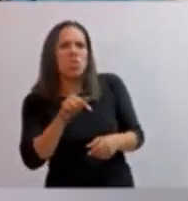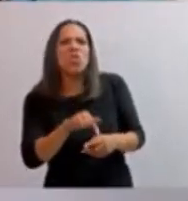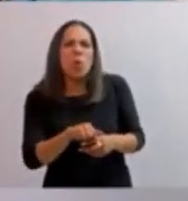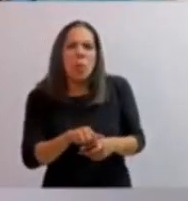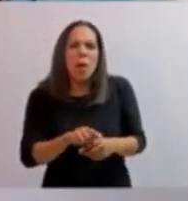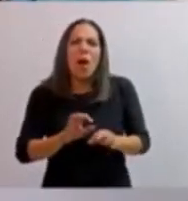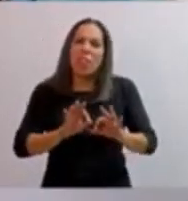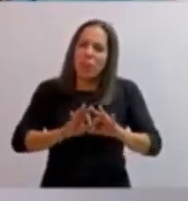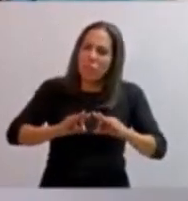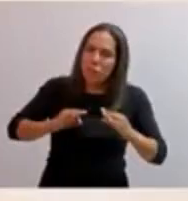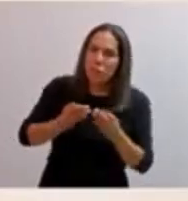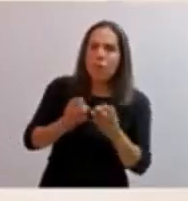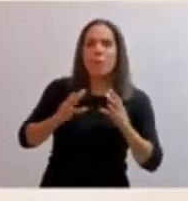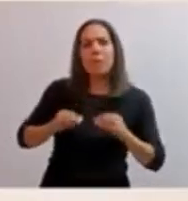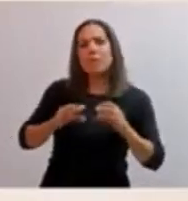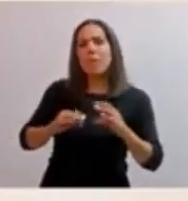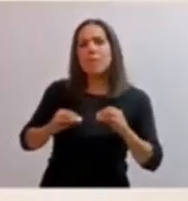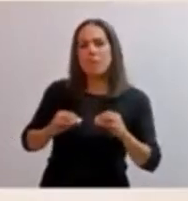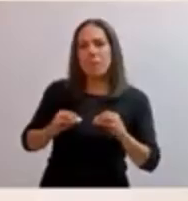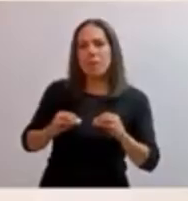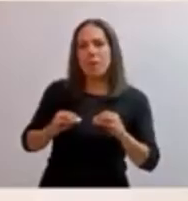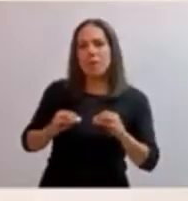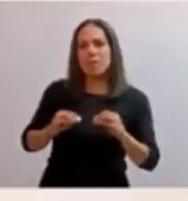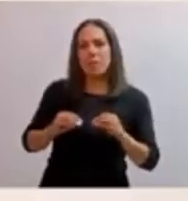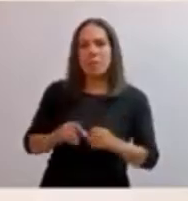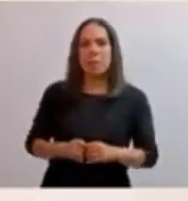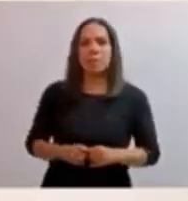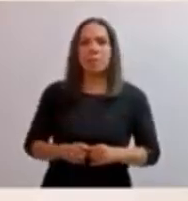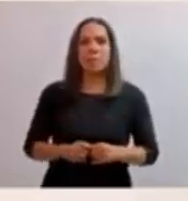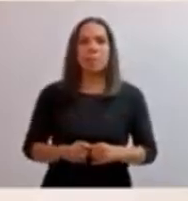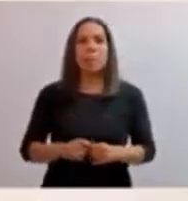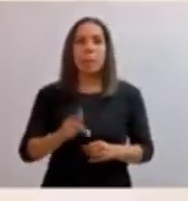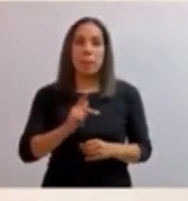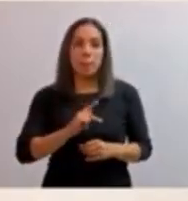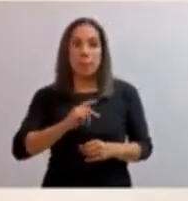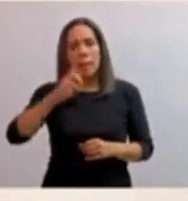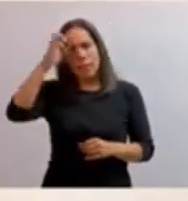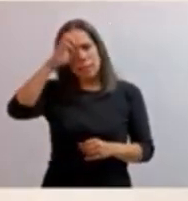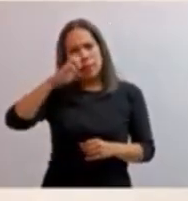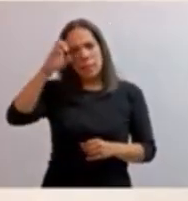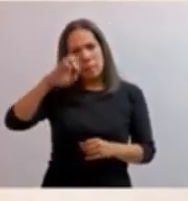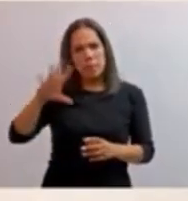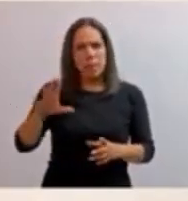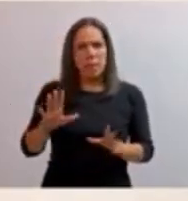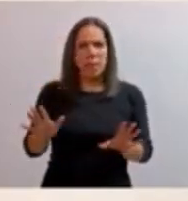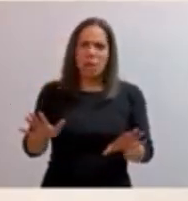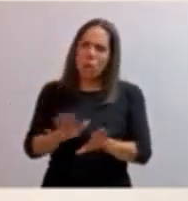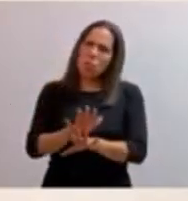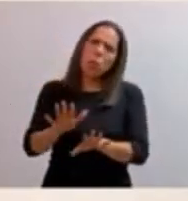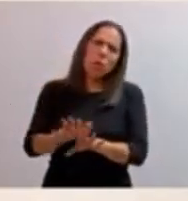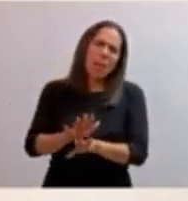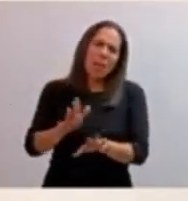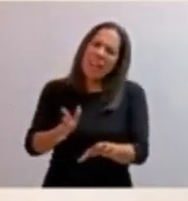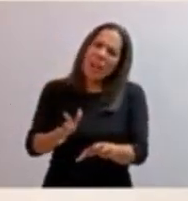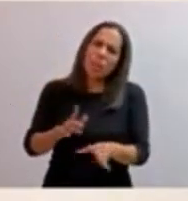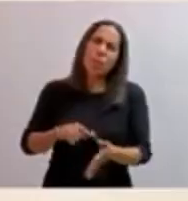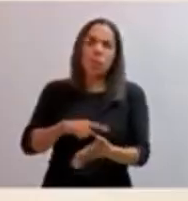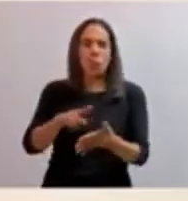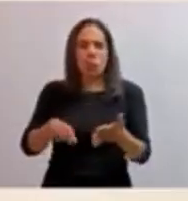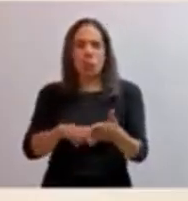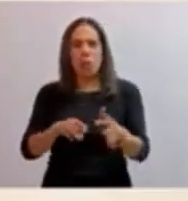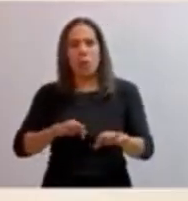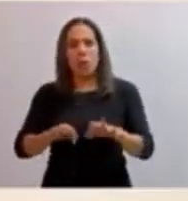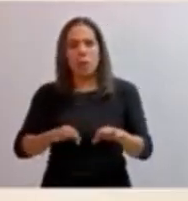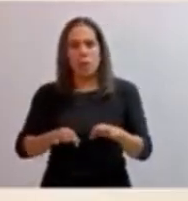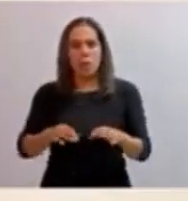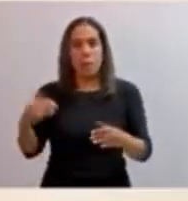técnico-pedagógica. En mi experiencia que les quiero compartir es que yo acabo de cambiar de centro de trabajo. Esta zona a la que llegué